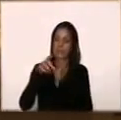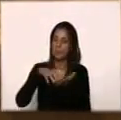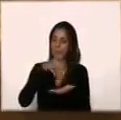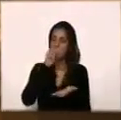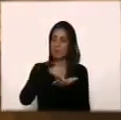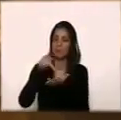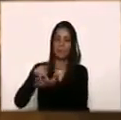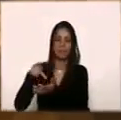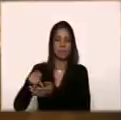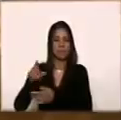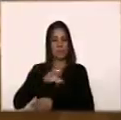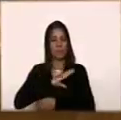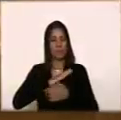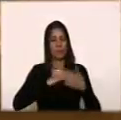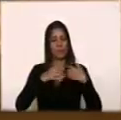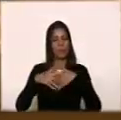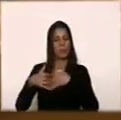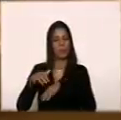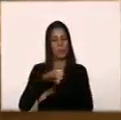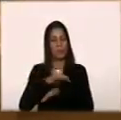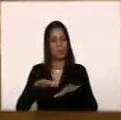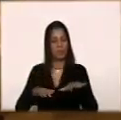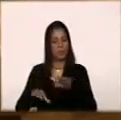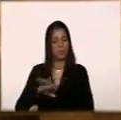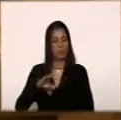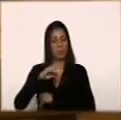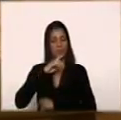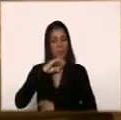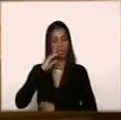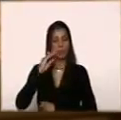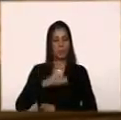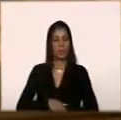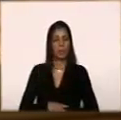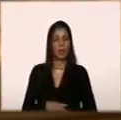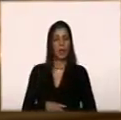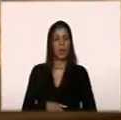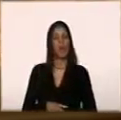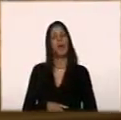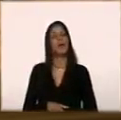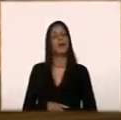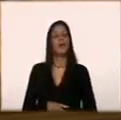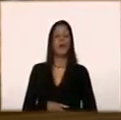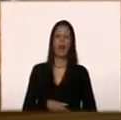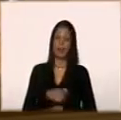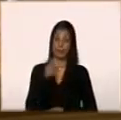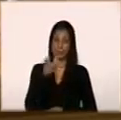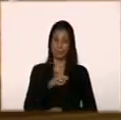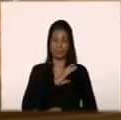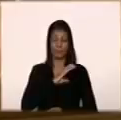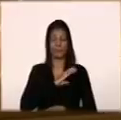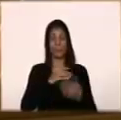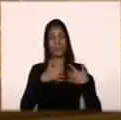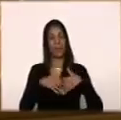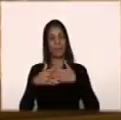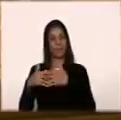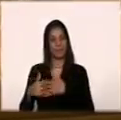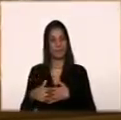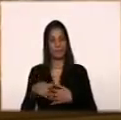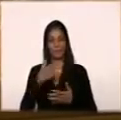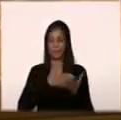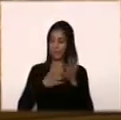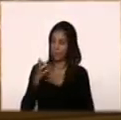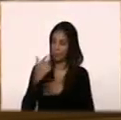mayoría, que son la mayoría, y que desgraciadamente las voces de esos empresarios honestos que son la mayoría están